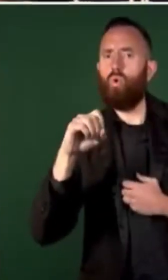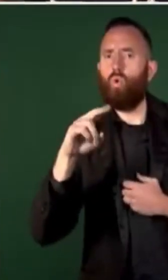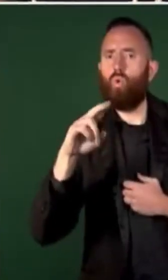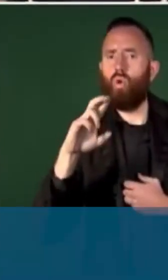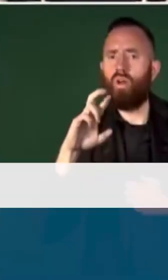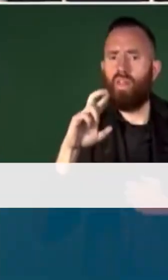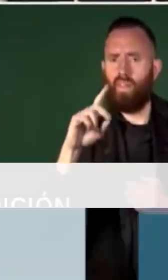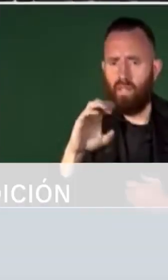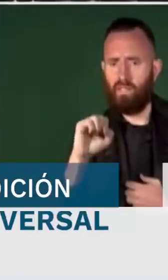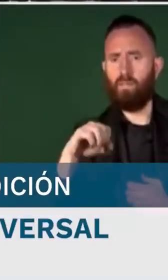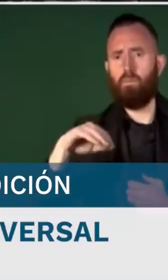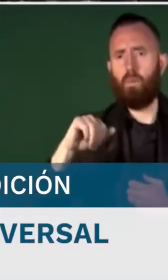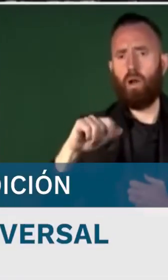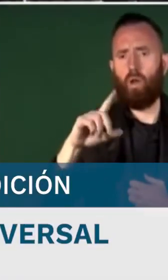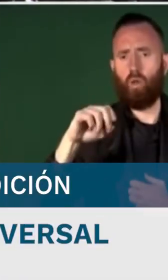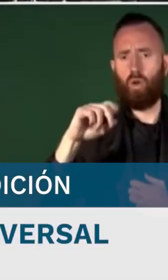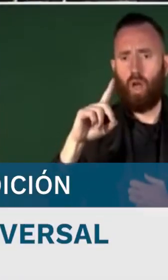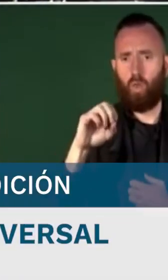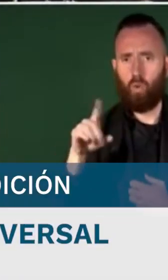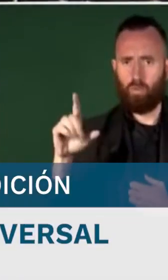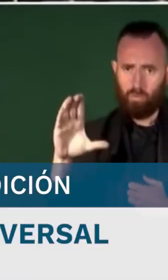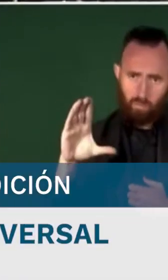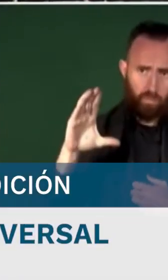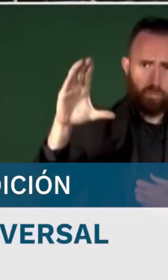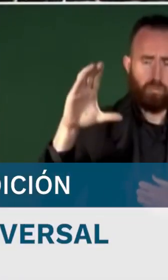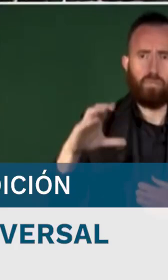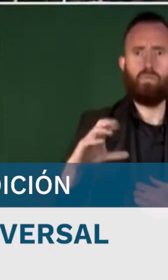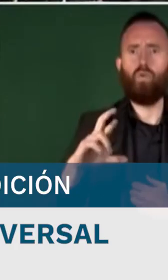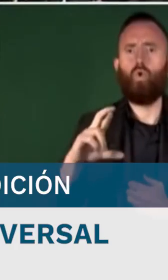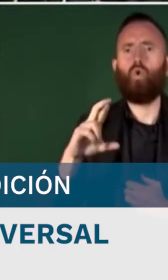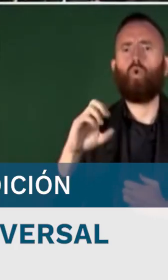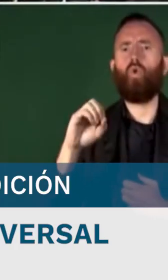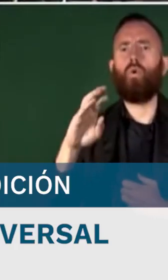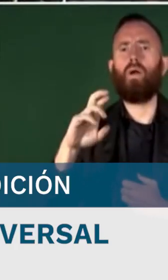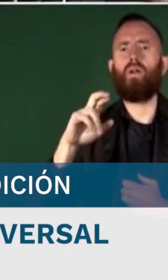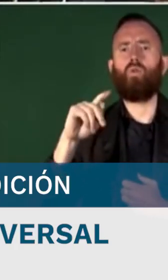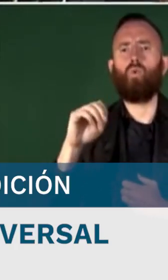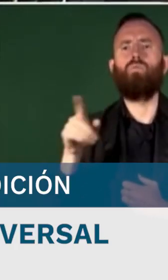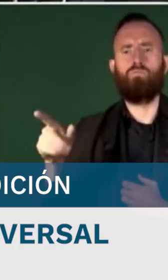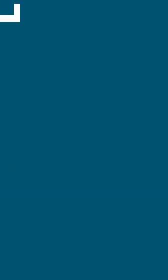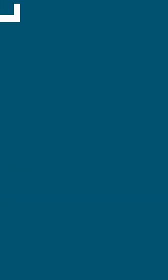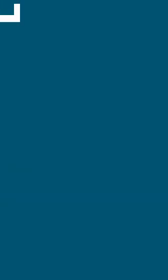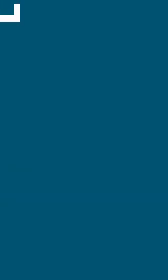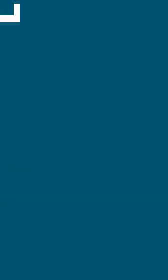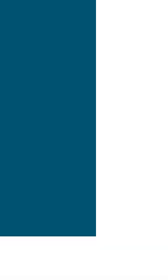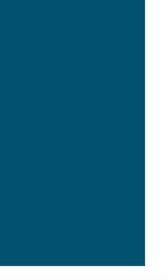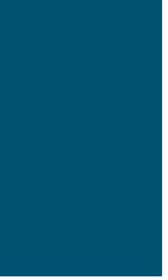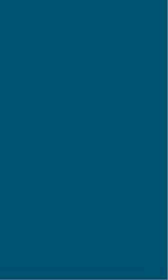Roberto Toledo, presente. Eber López, presente.